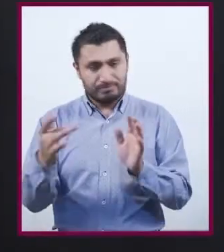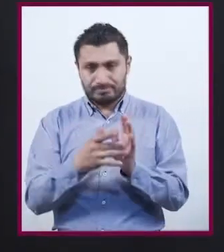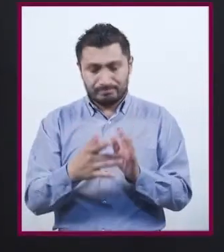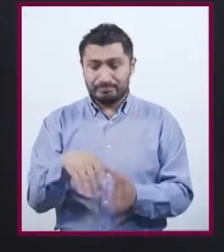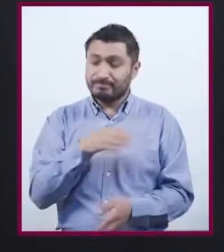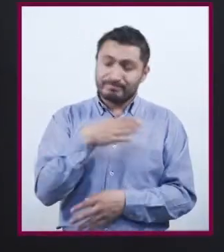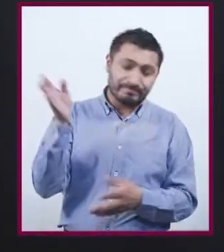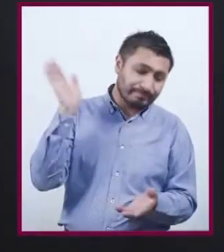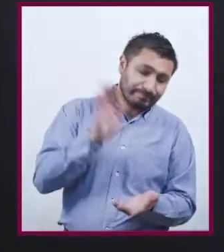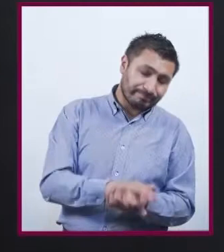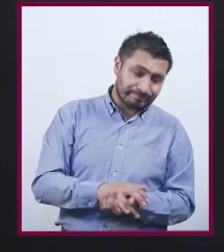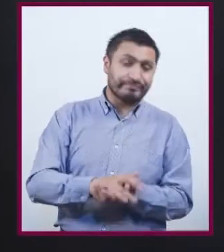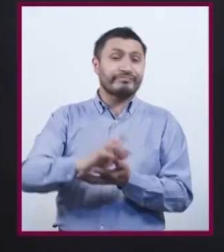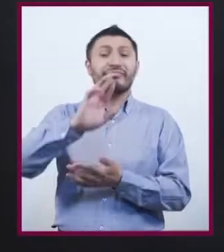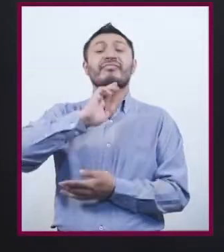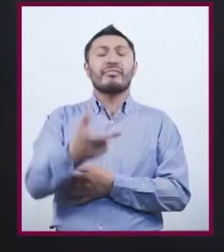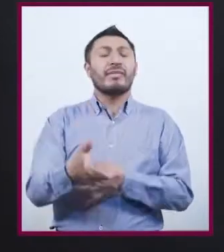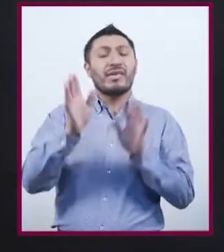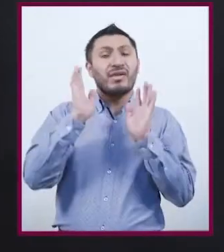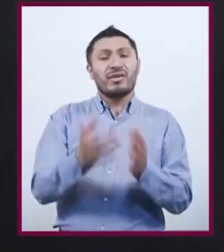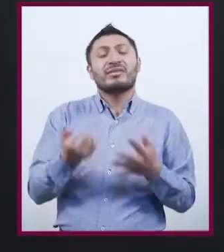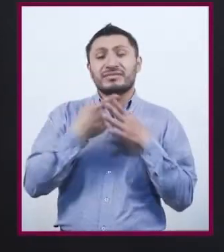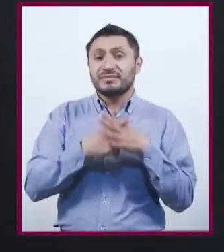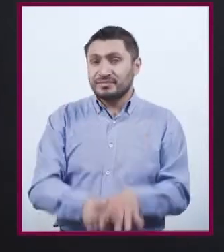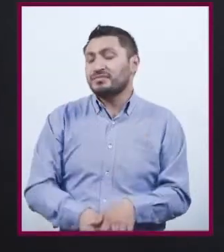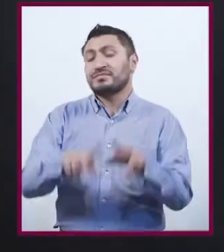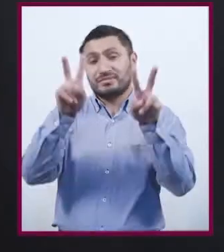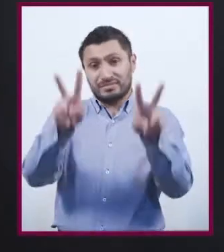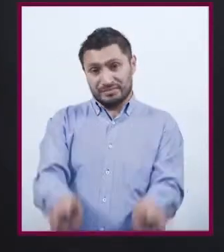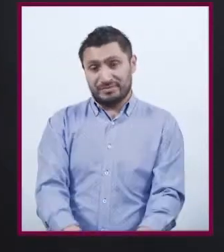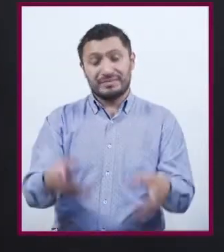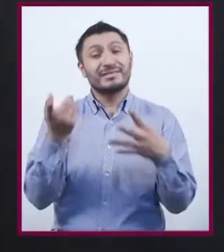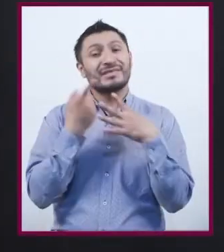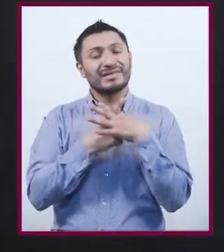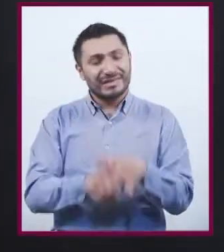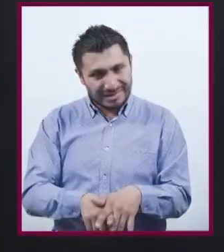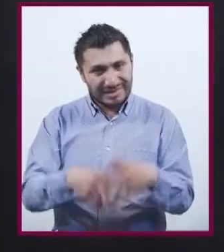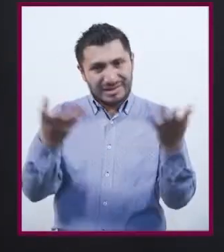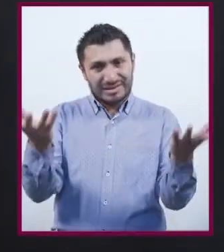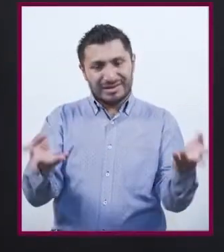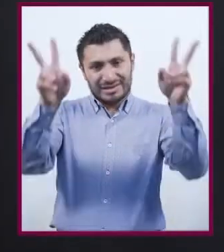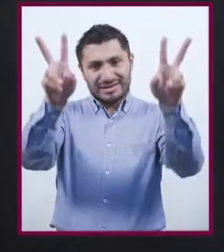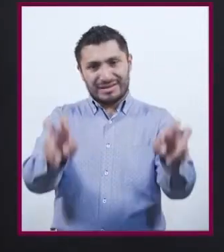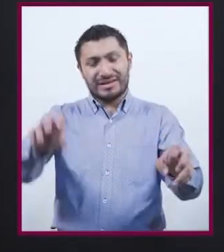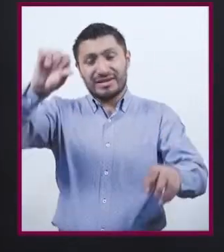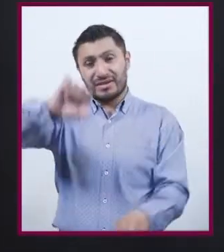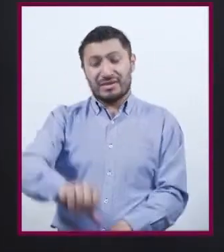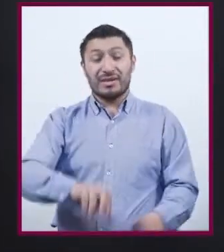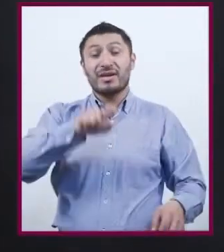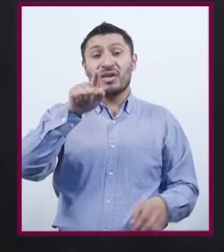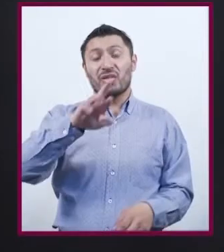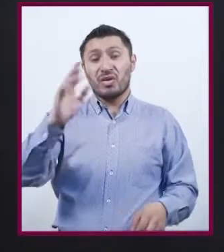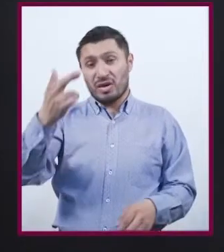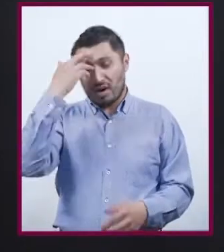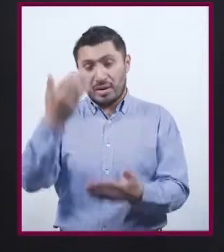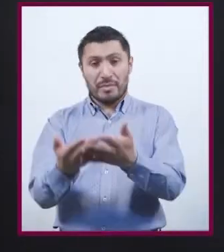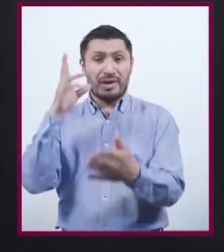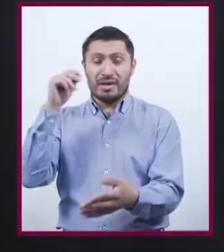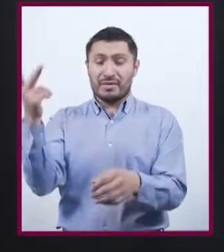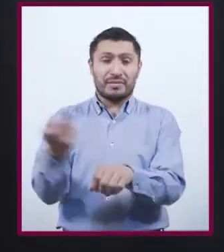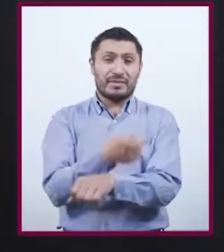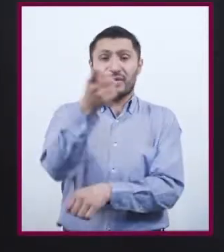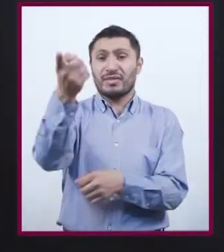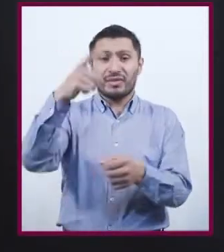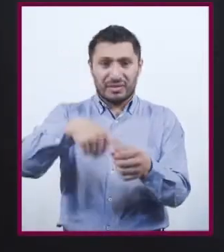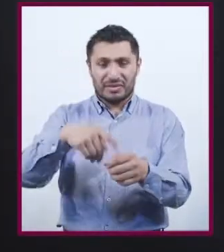tangible e intangible. Bueno, creo que es mejor entrar en materia, ¿no crees? Así que comenzamos con el tema de